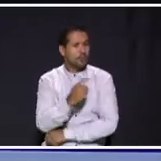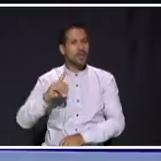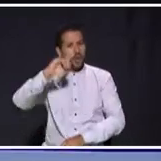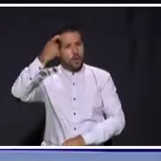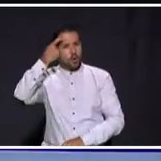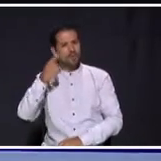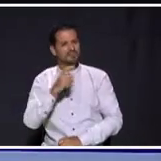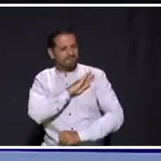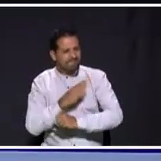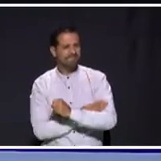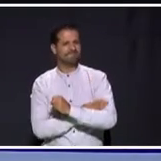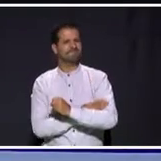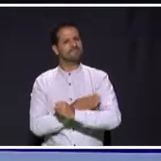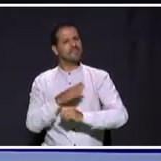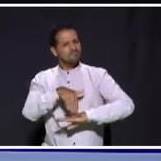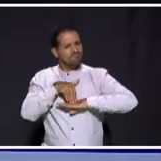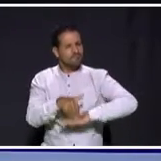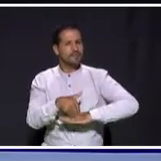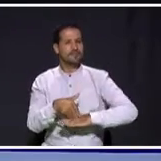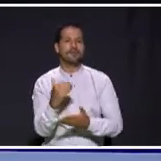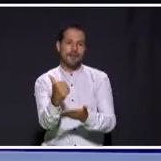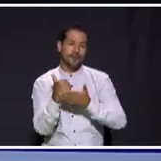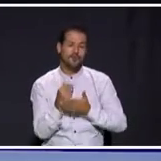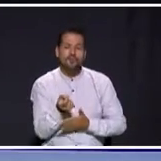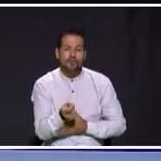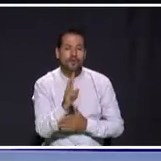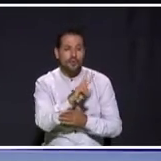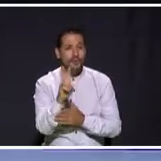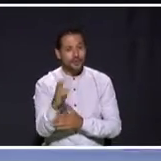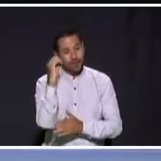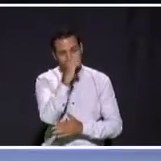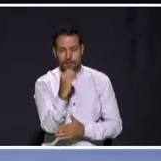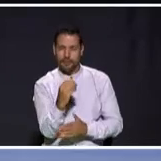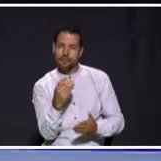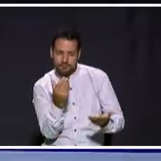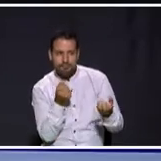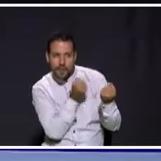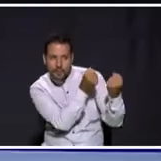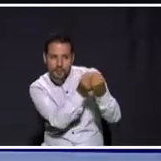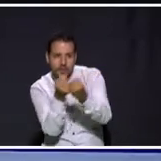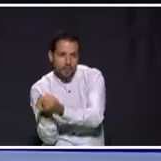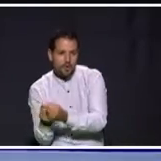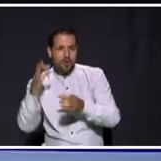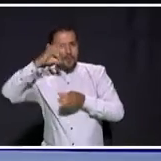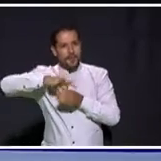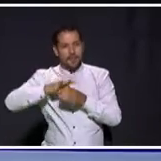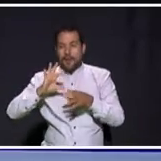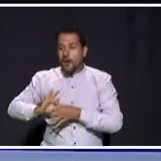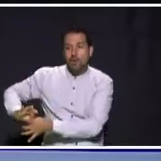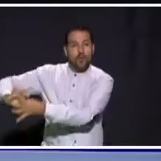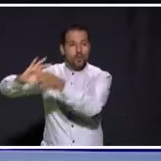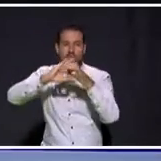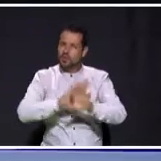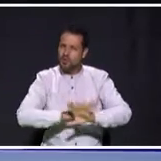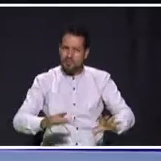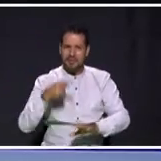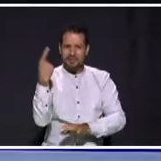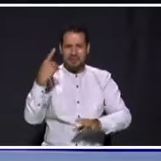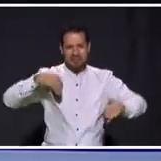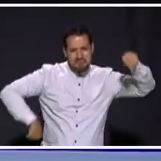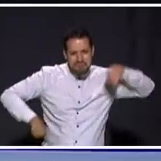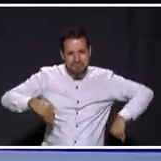necesitamos su ayuda este próximo 27 de octubre ayúdeme y juntos derrotemos las maquinarias politiqueras que han